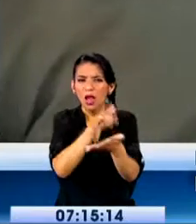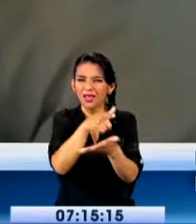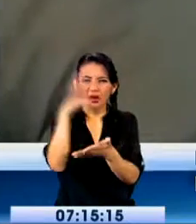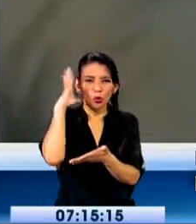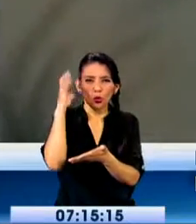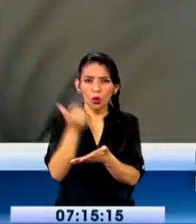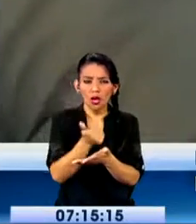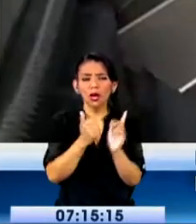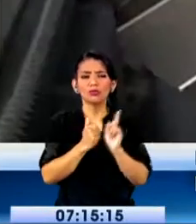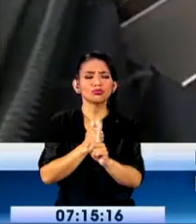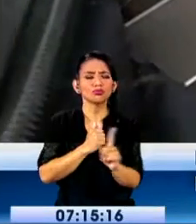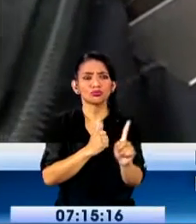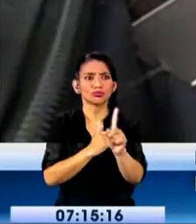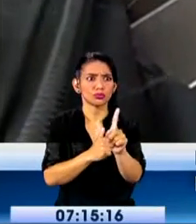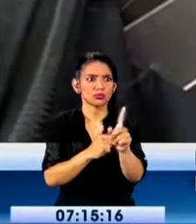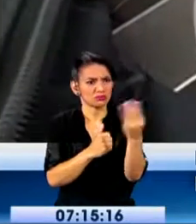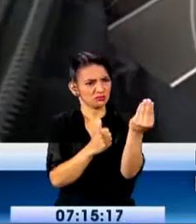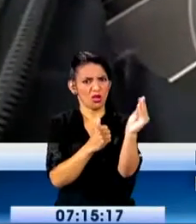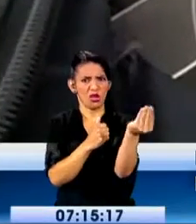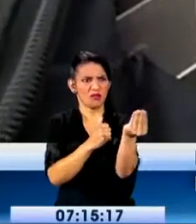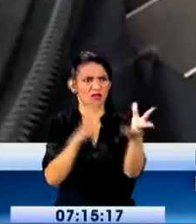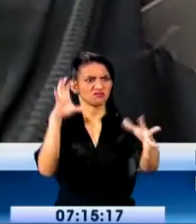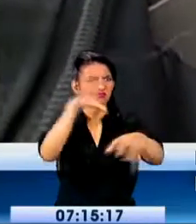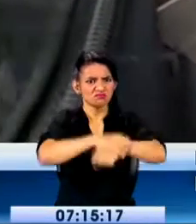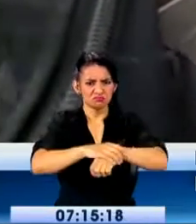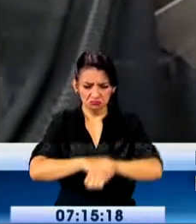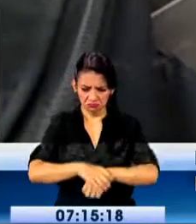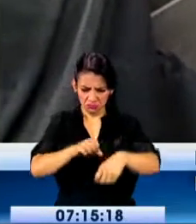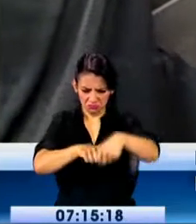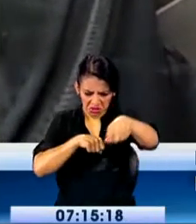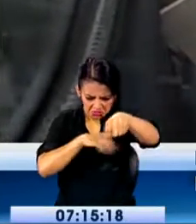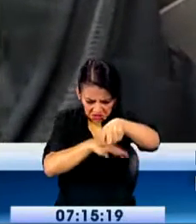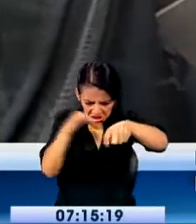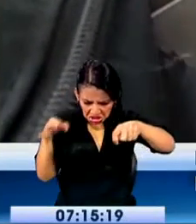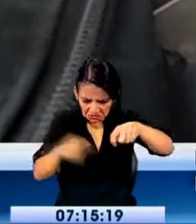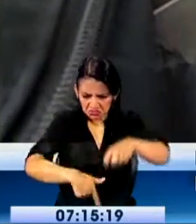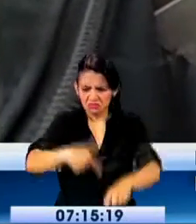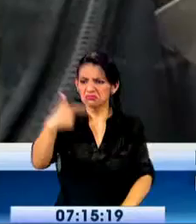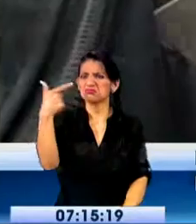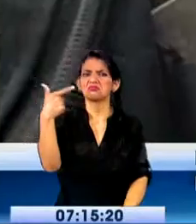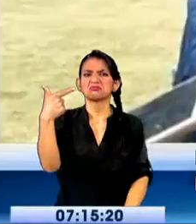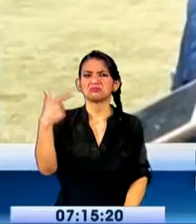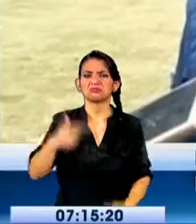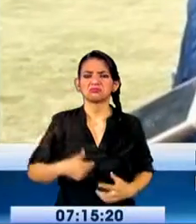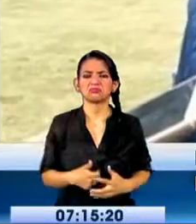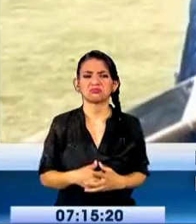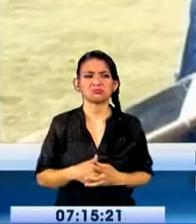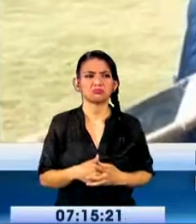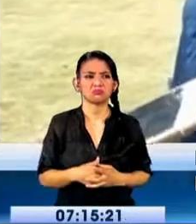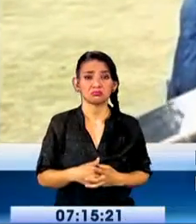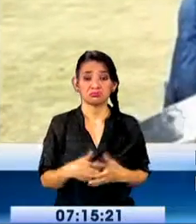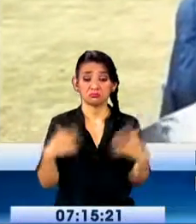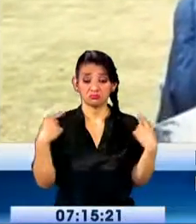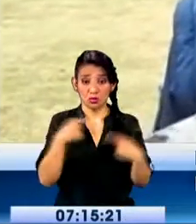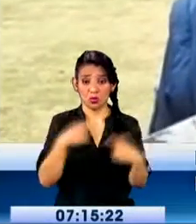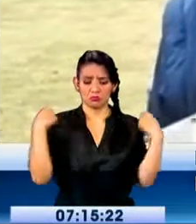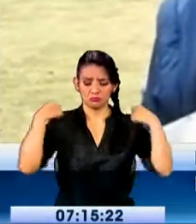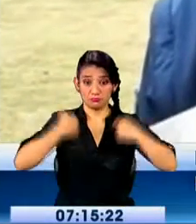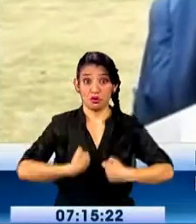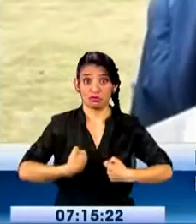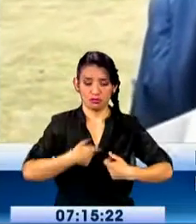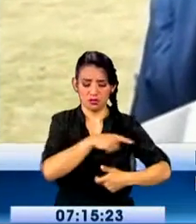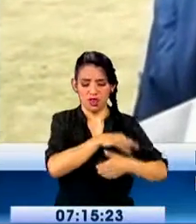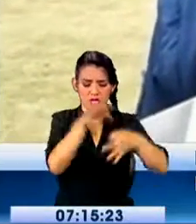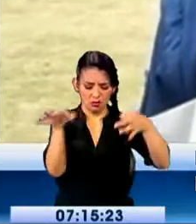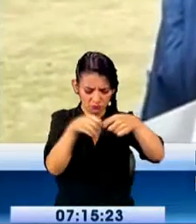uniformados encontraron un arma de fuego en posesión de un adolescente que rondaba por un colegio de la ciudad. Se procedió a encontrar en el interior de uno de ellos, en el interior de su